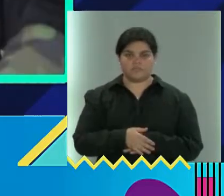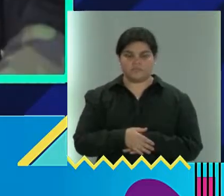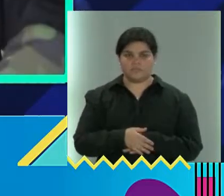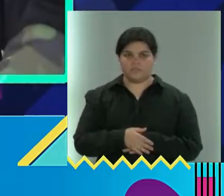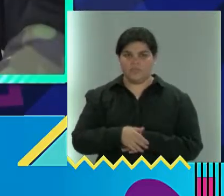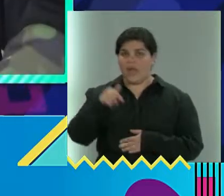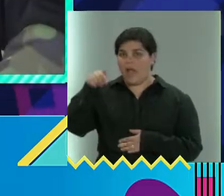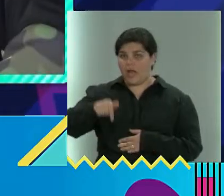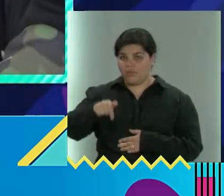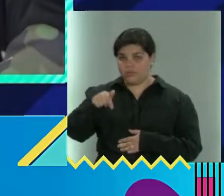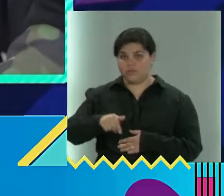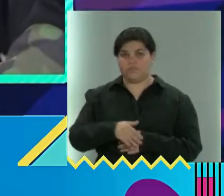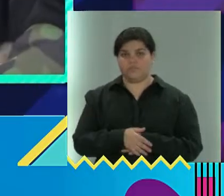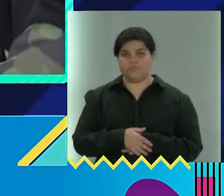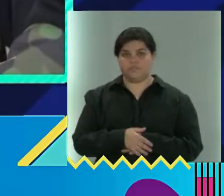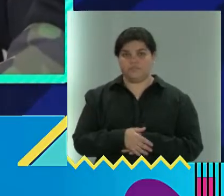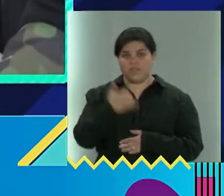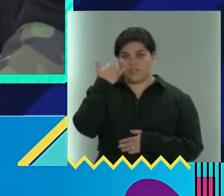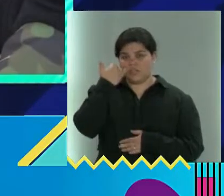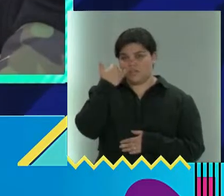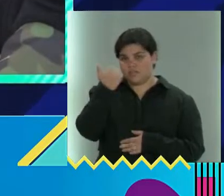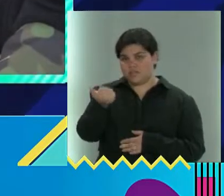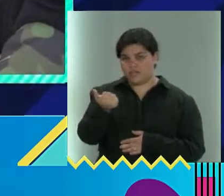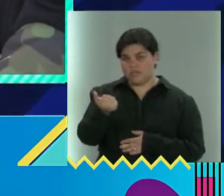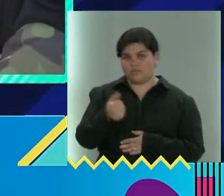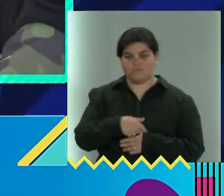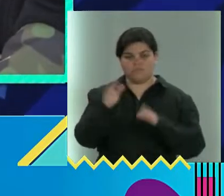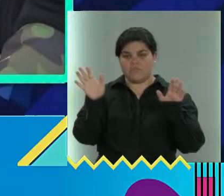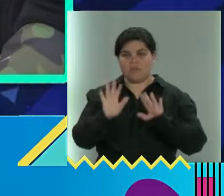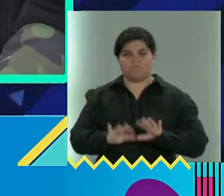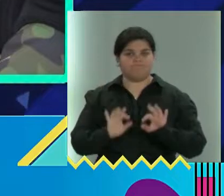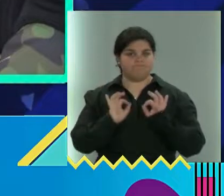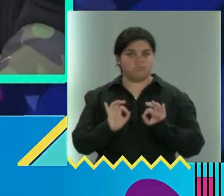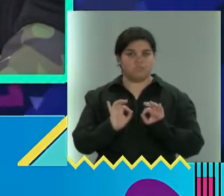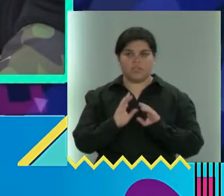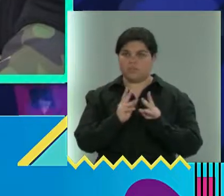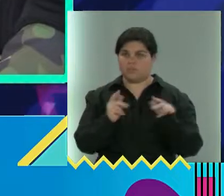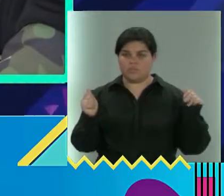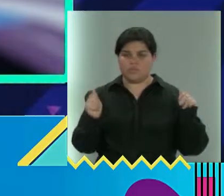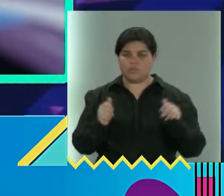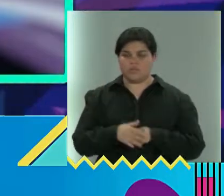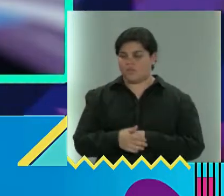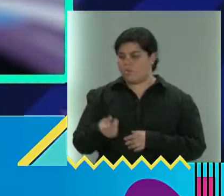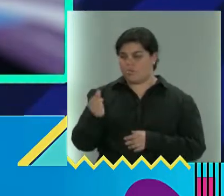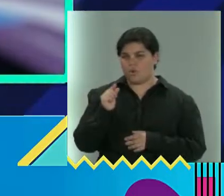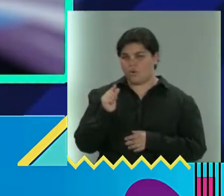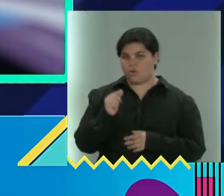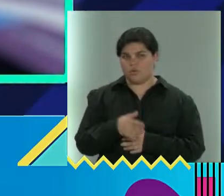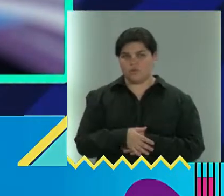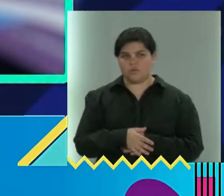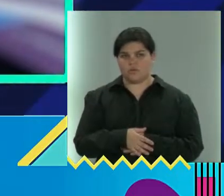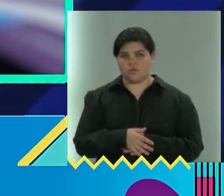En este momento justamente ya han terminado las actividades. Hubo hace algunos minutos